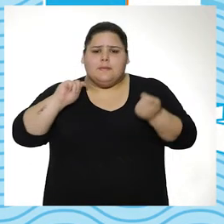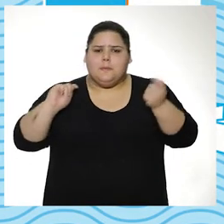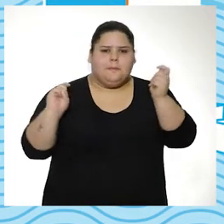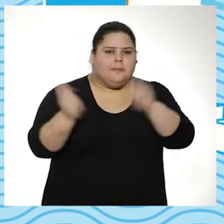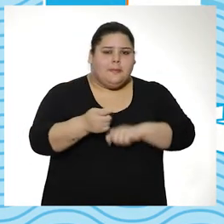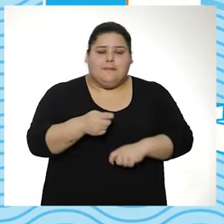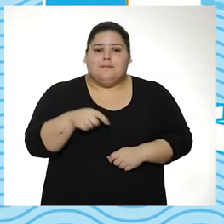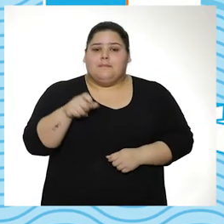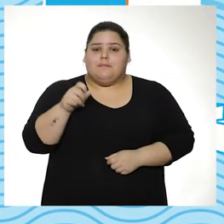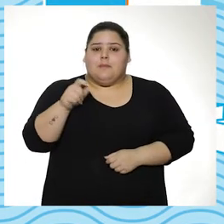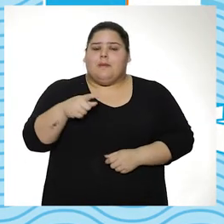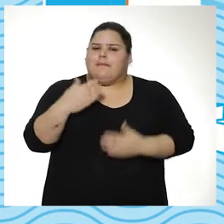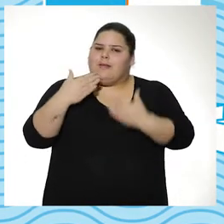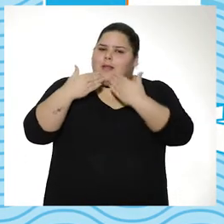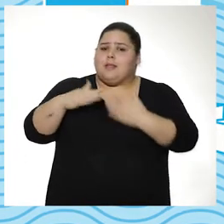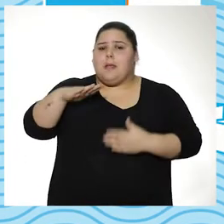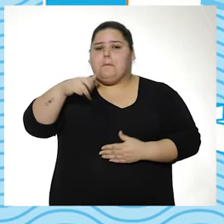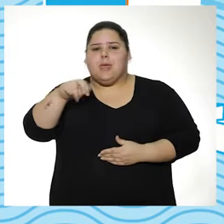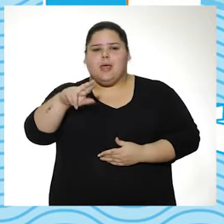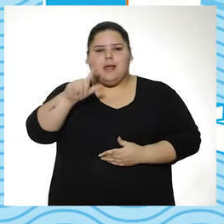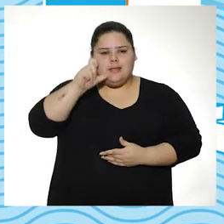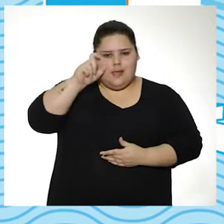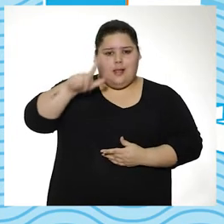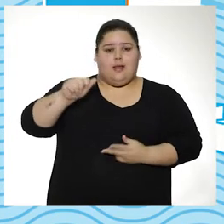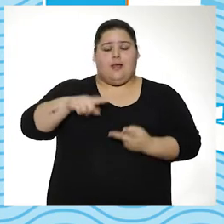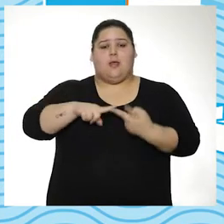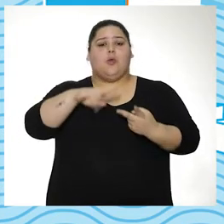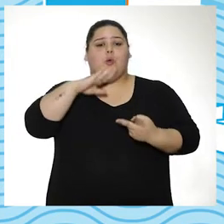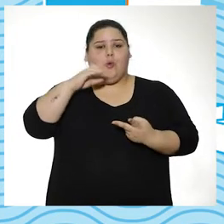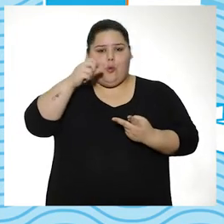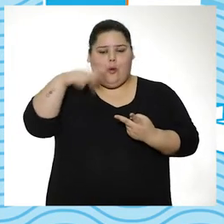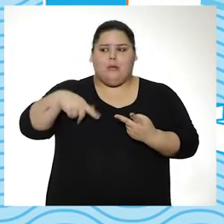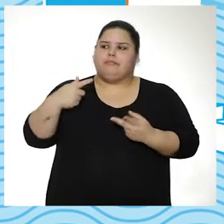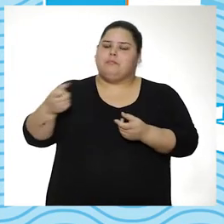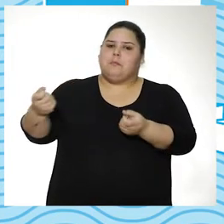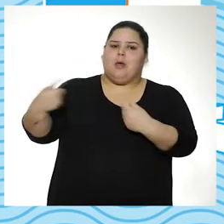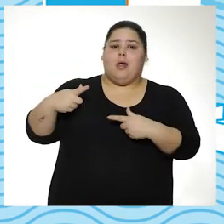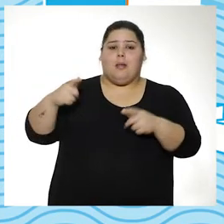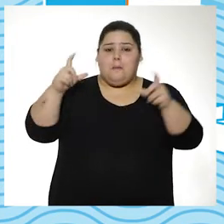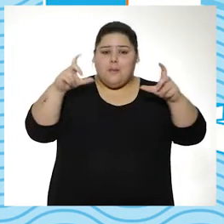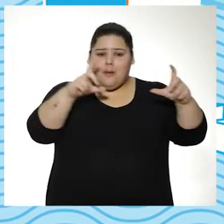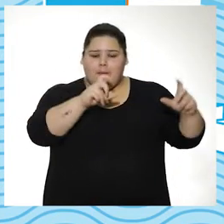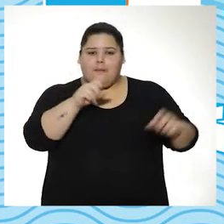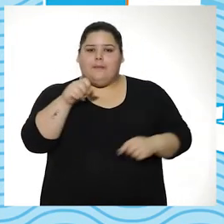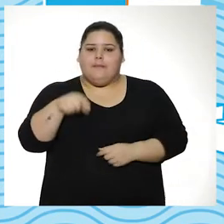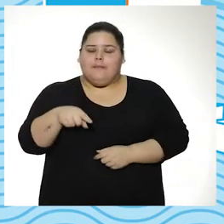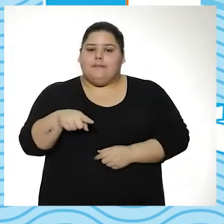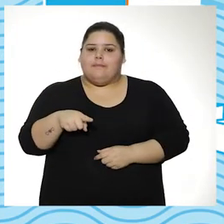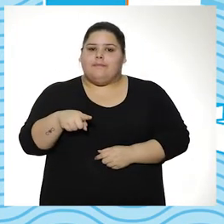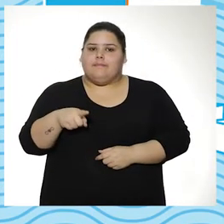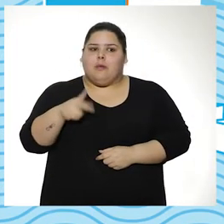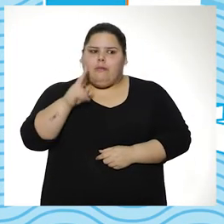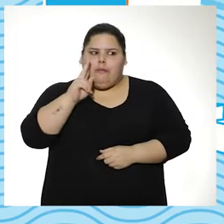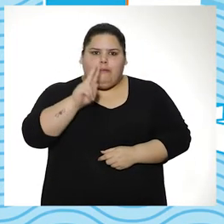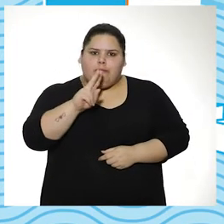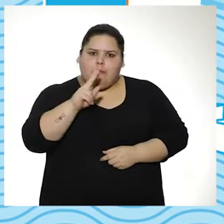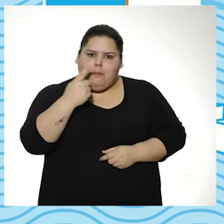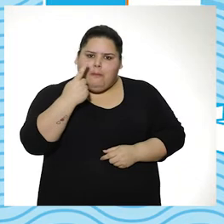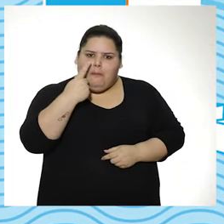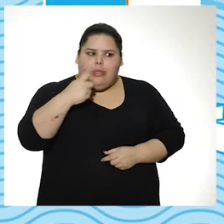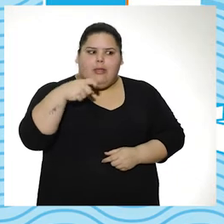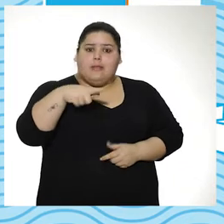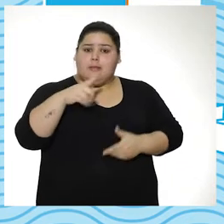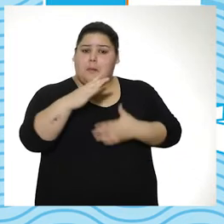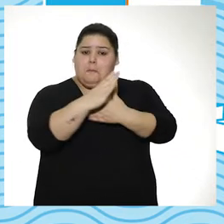¡Hermosa transformación! Muchas gracias Marcela y Juan Manuel por ceder estas imágenes. ¿Se